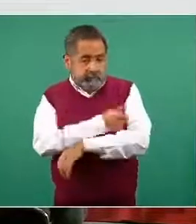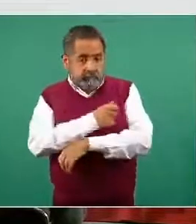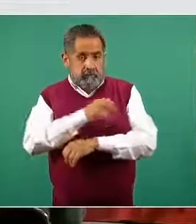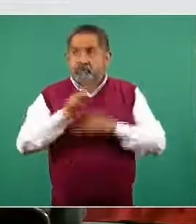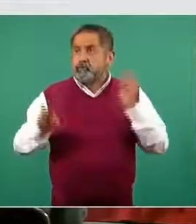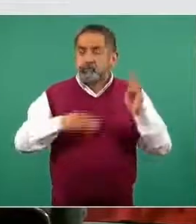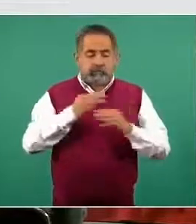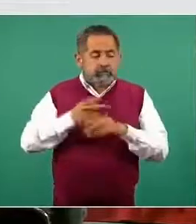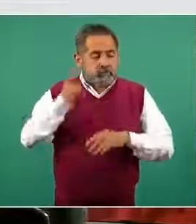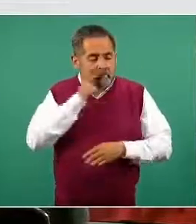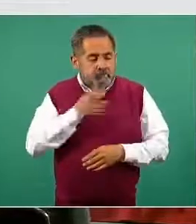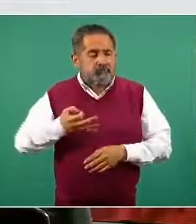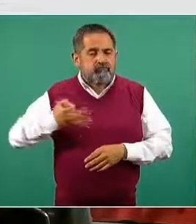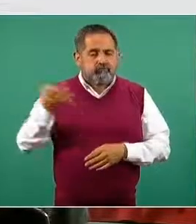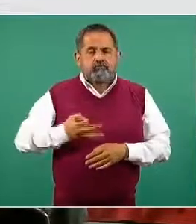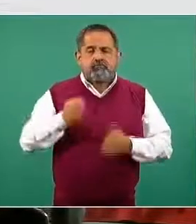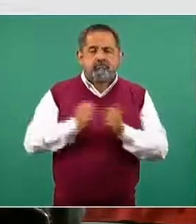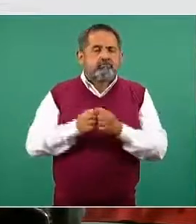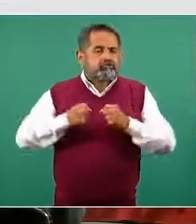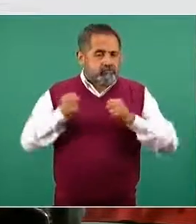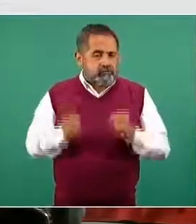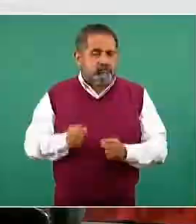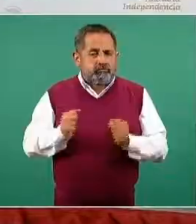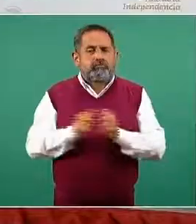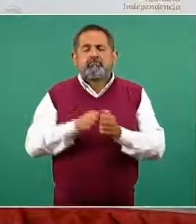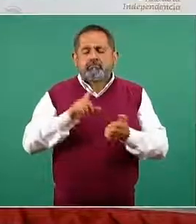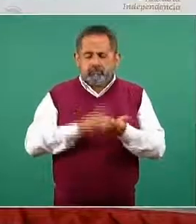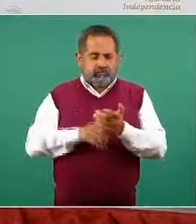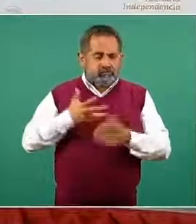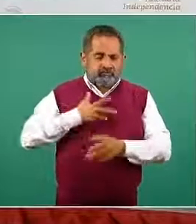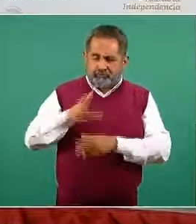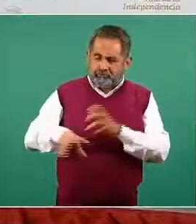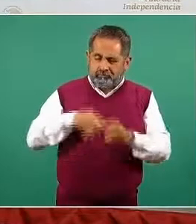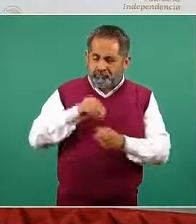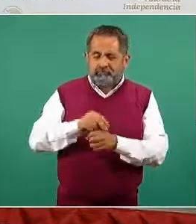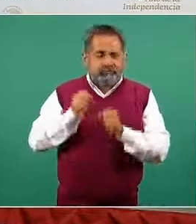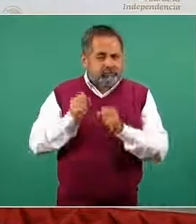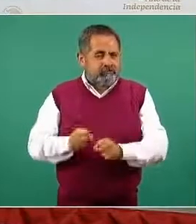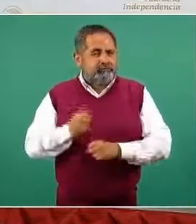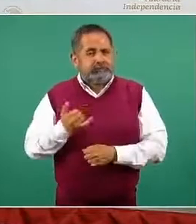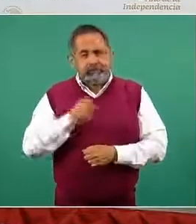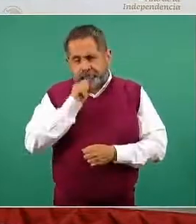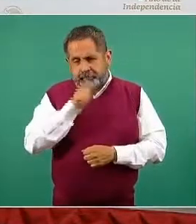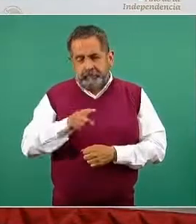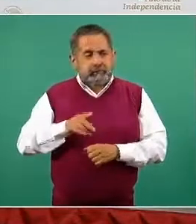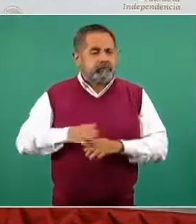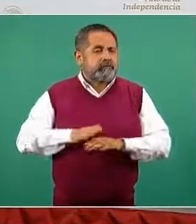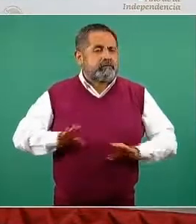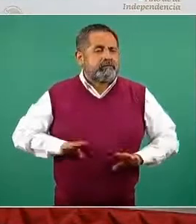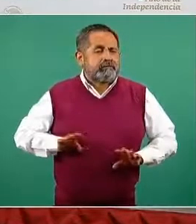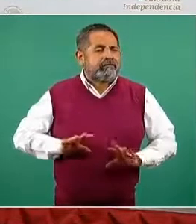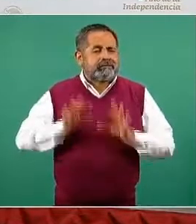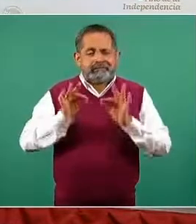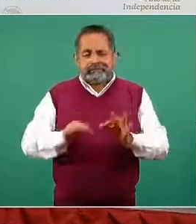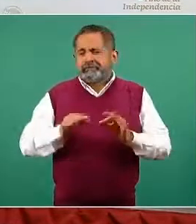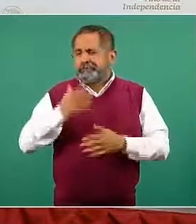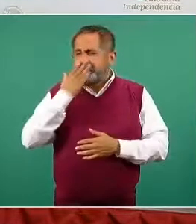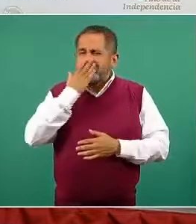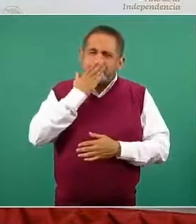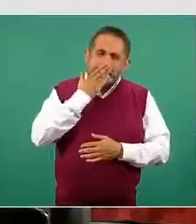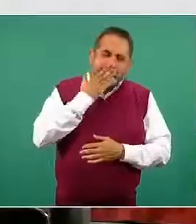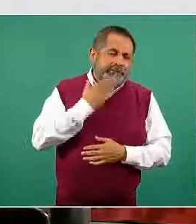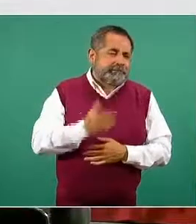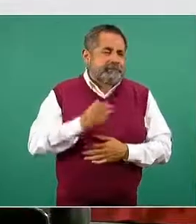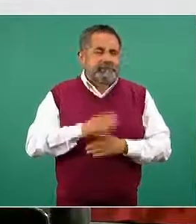en todo el mundo son vacunas seguras, son vacunas que tienen un perfil de seguridad adecuado y que el beneficio es